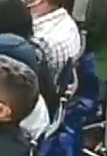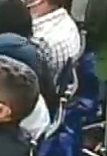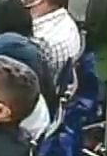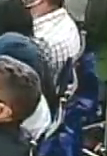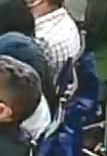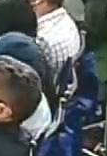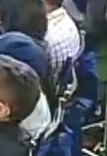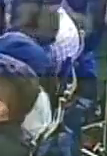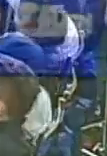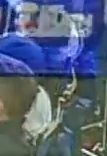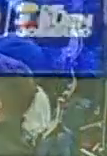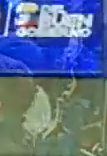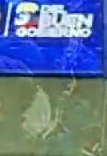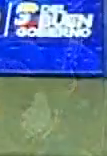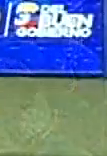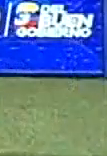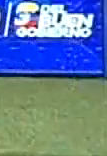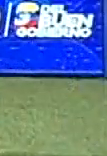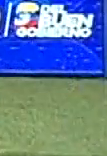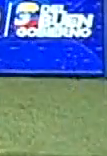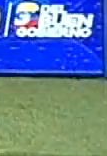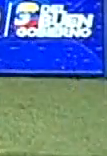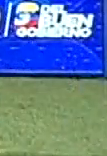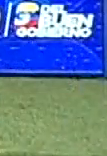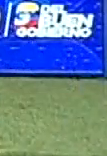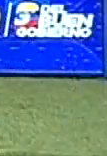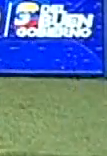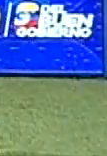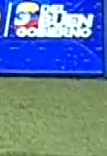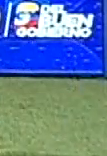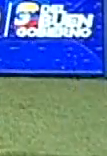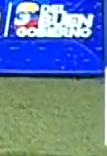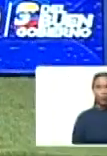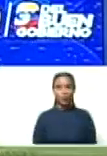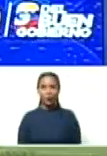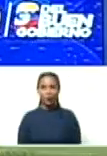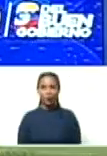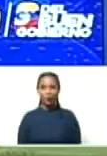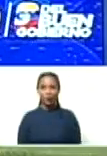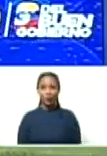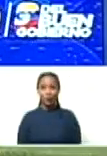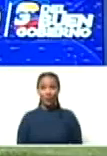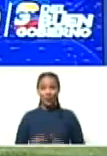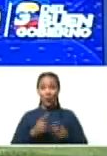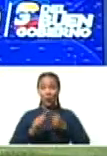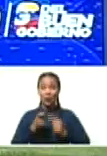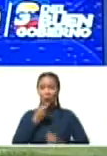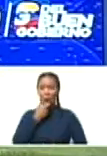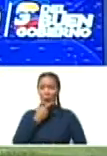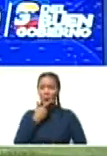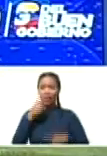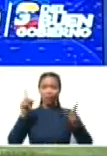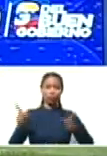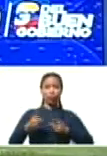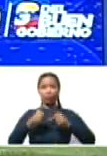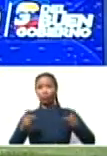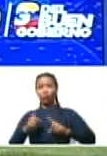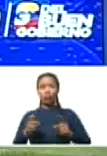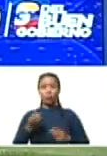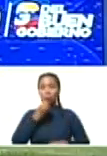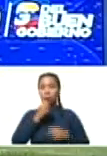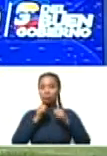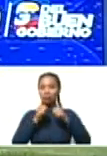educación. Mira, vale, una canción de parranda a las brigadas comunitarias, a las Bricomil. Qué cosa tan bonita, qué buena iniciativa.